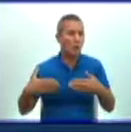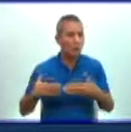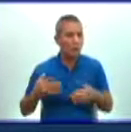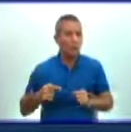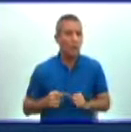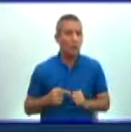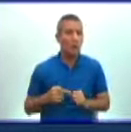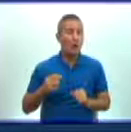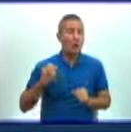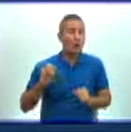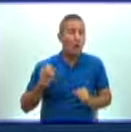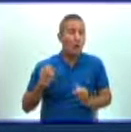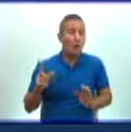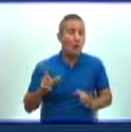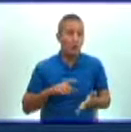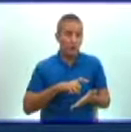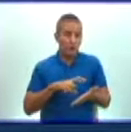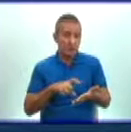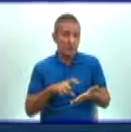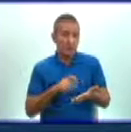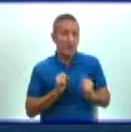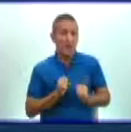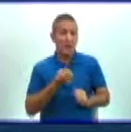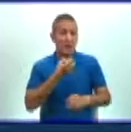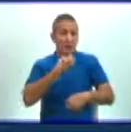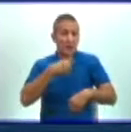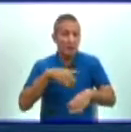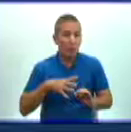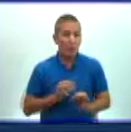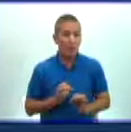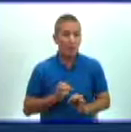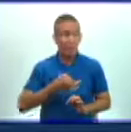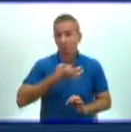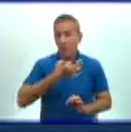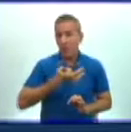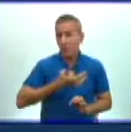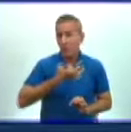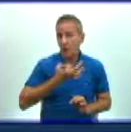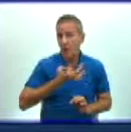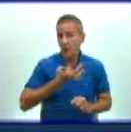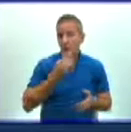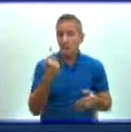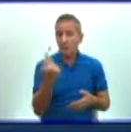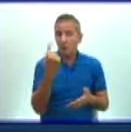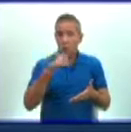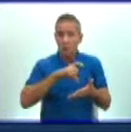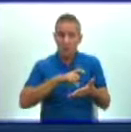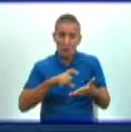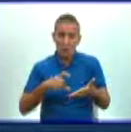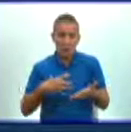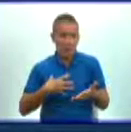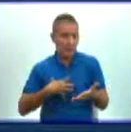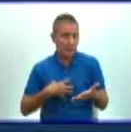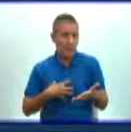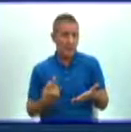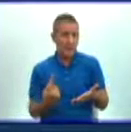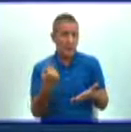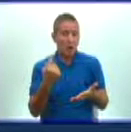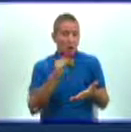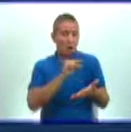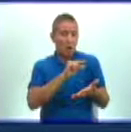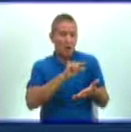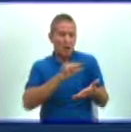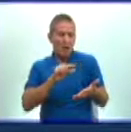texto que pudiéramos estar expresándolo con un párrafo que tiene una